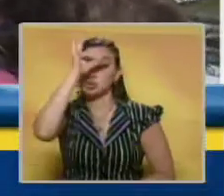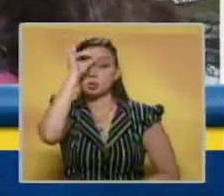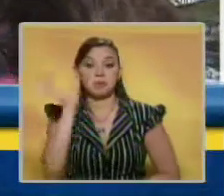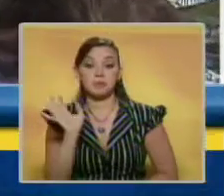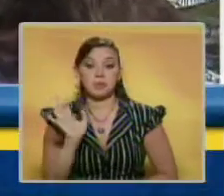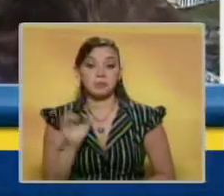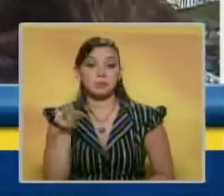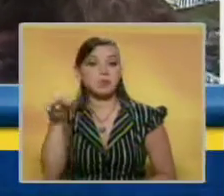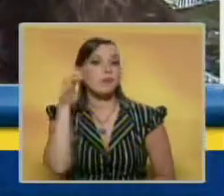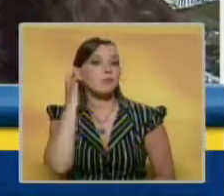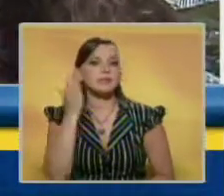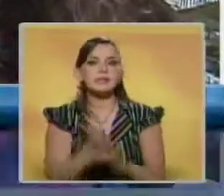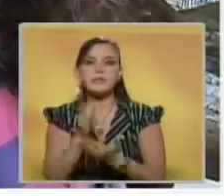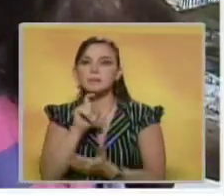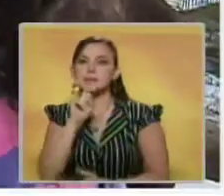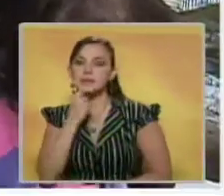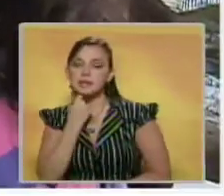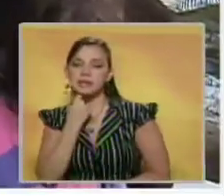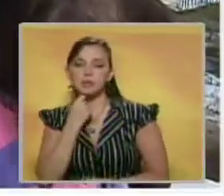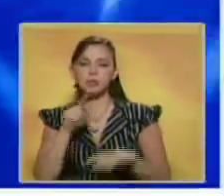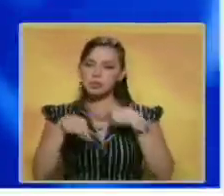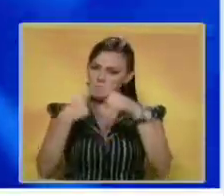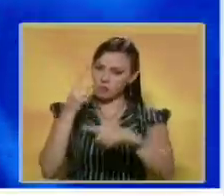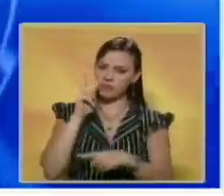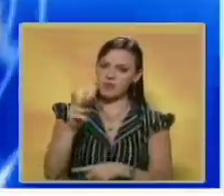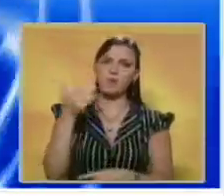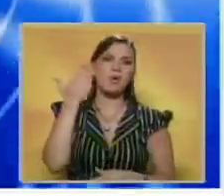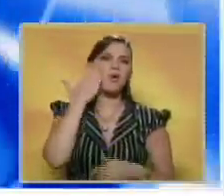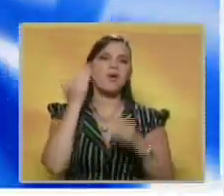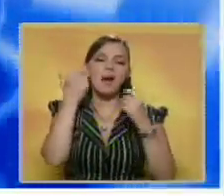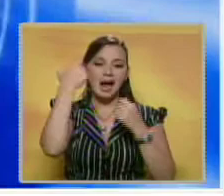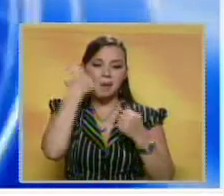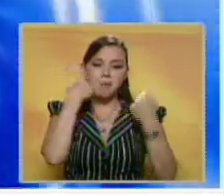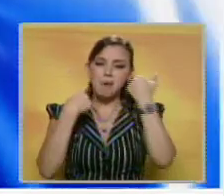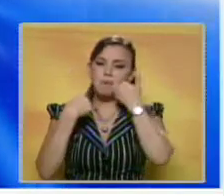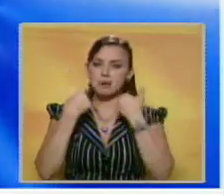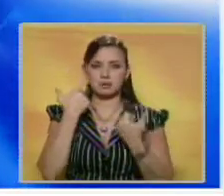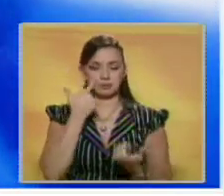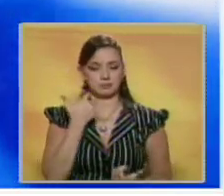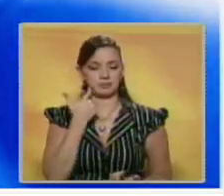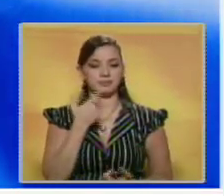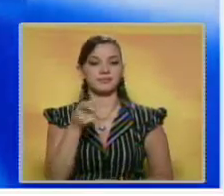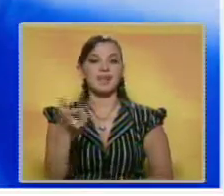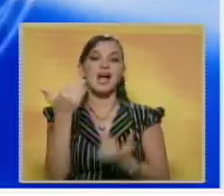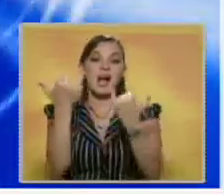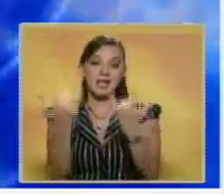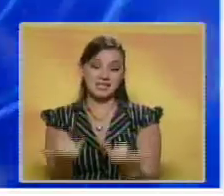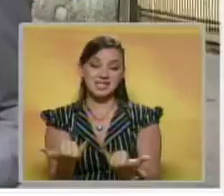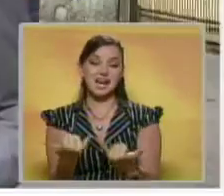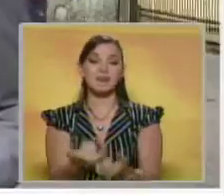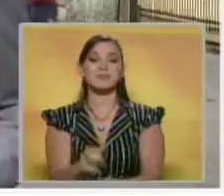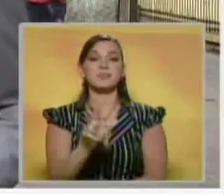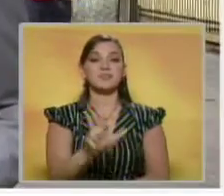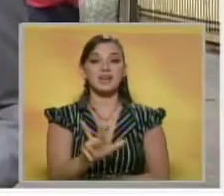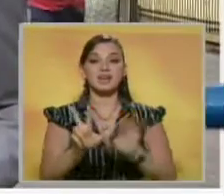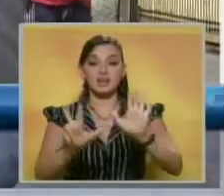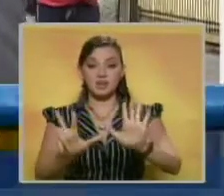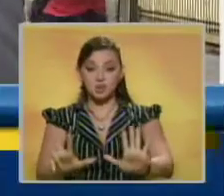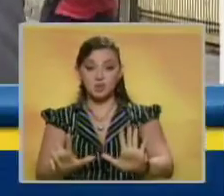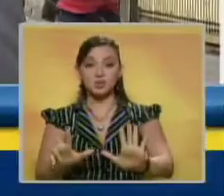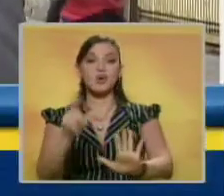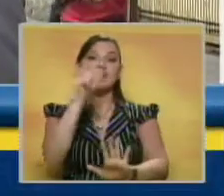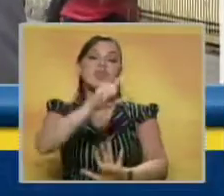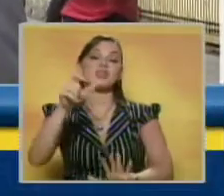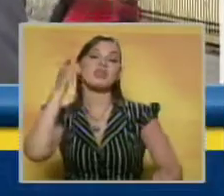Nos enteramos una vez porque le vimos la cara morada y eso. Con el crimen de la estudiante Stephanie Torres Izquierdo se eleva a 38 la cifra